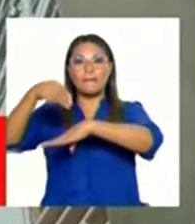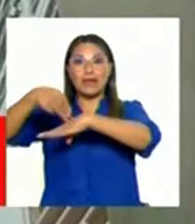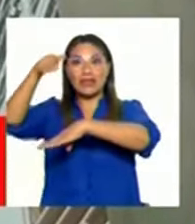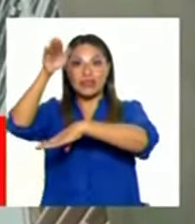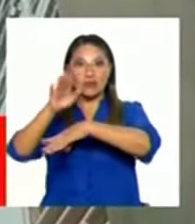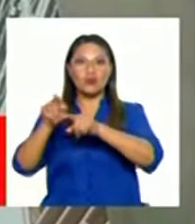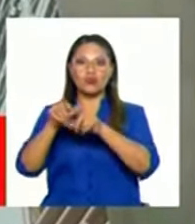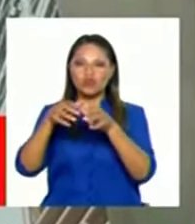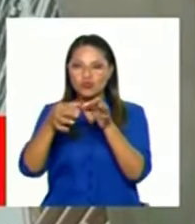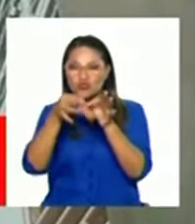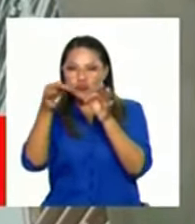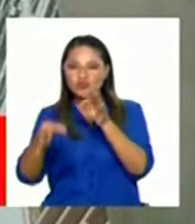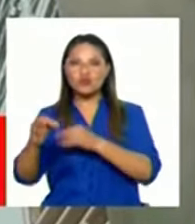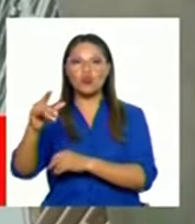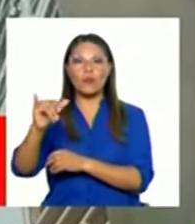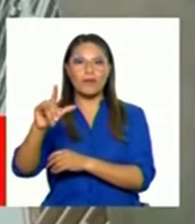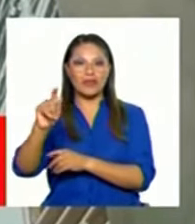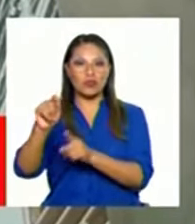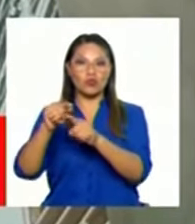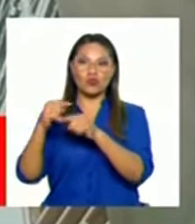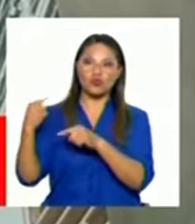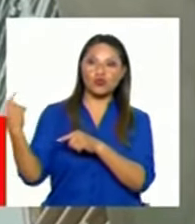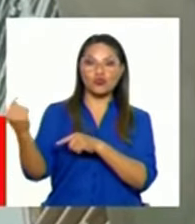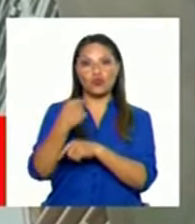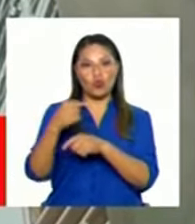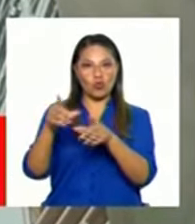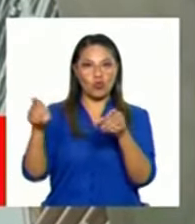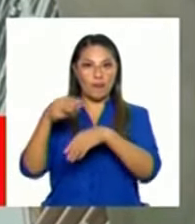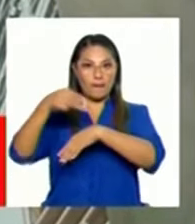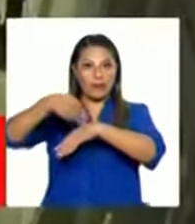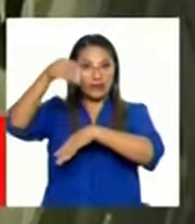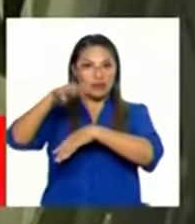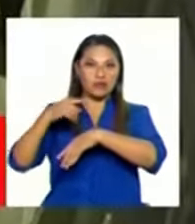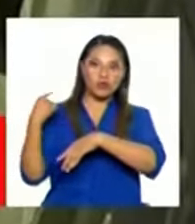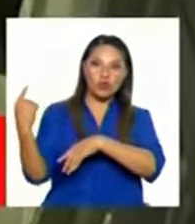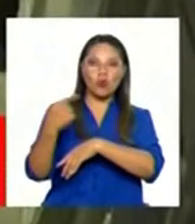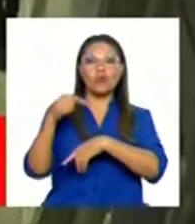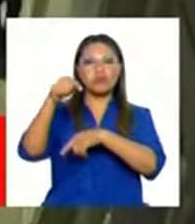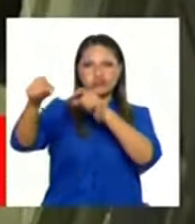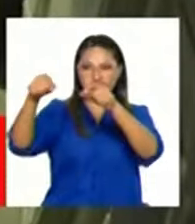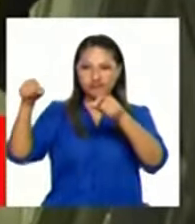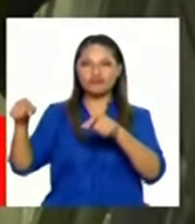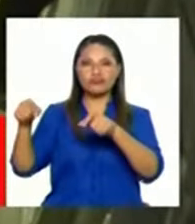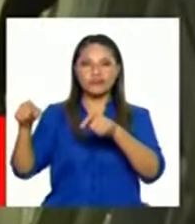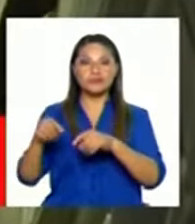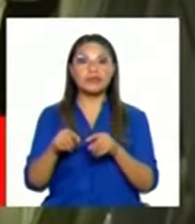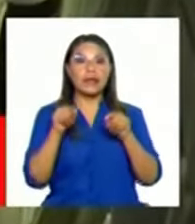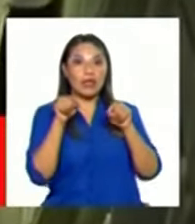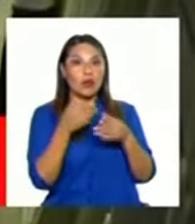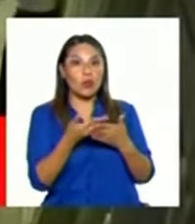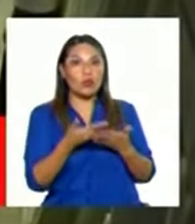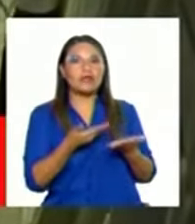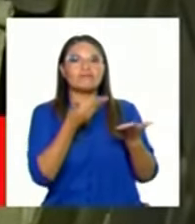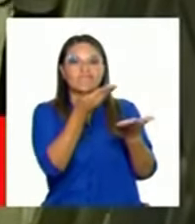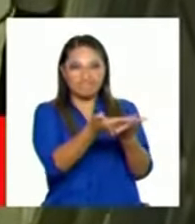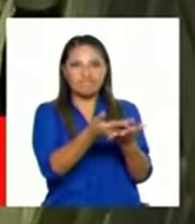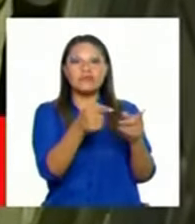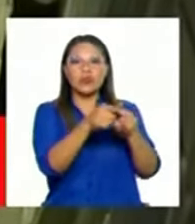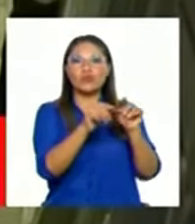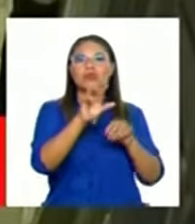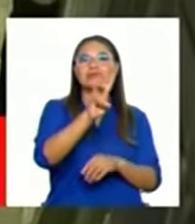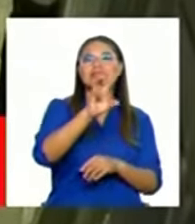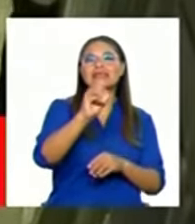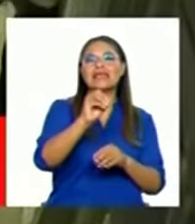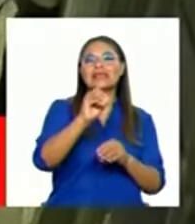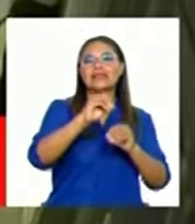y Huepetúe, de la provincia del Manu, departamento de Madre de Dios. La prórroga en este caso también es de 60